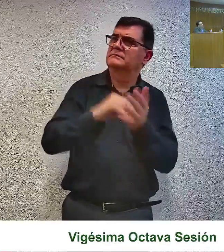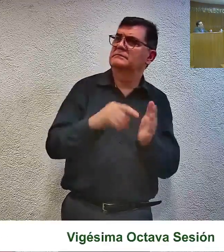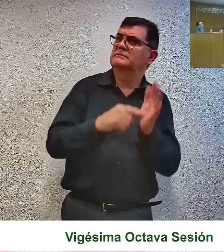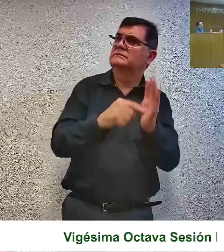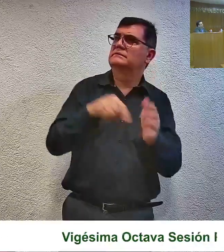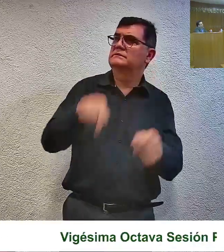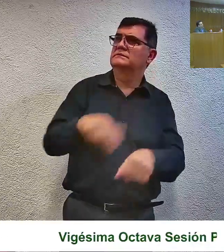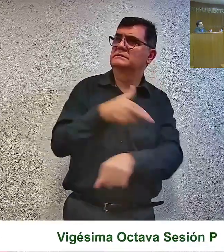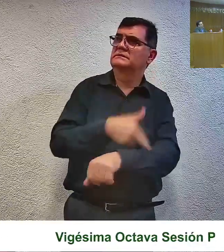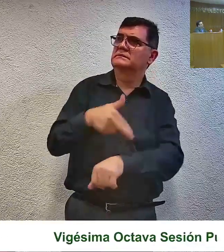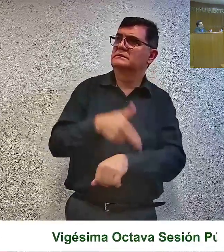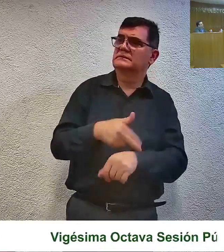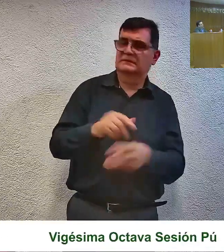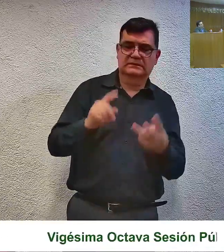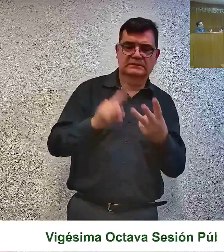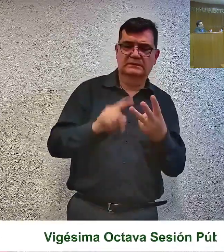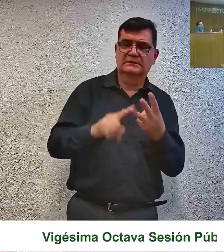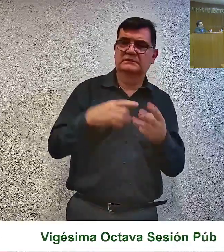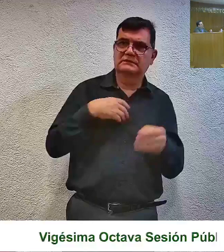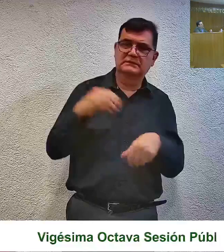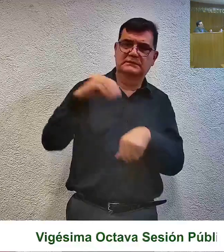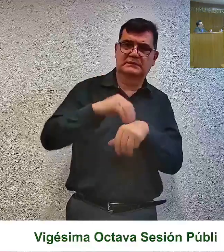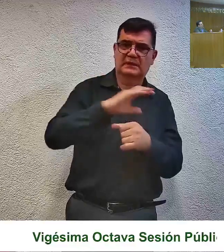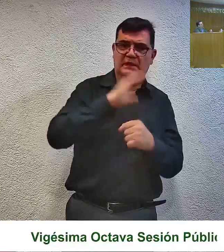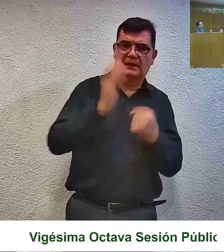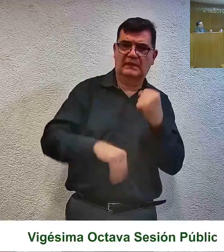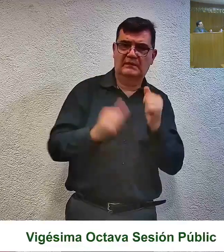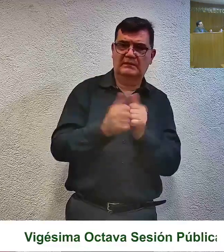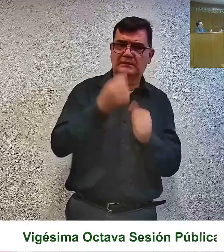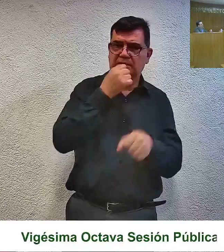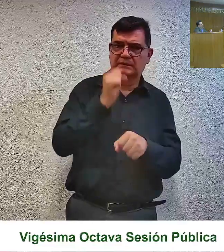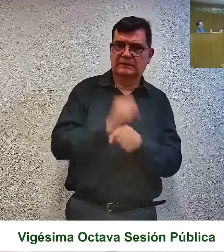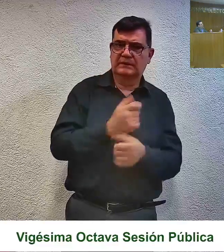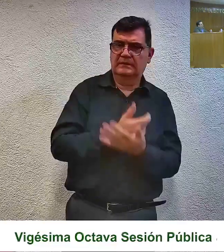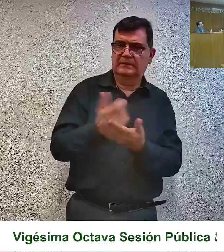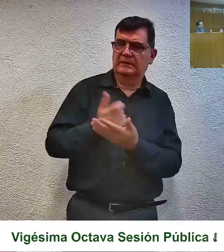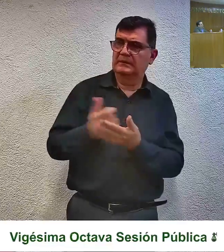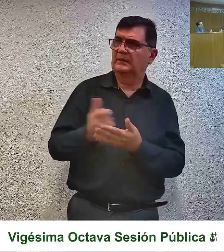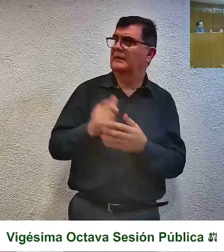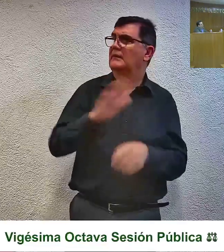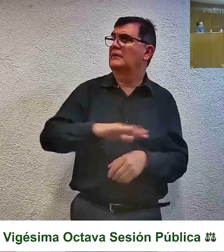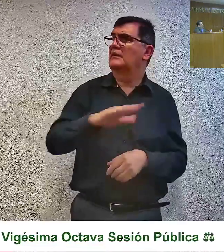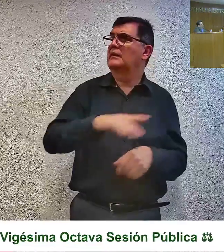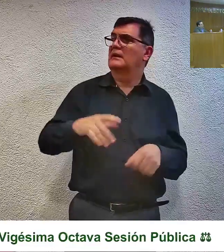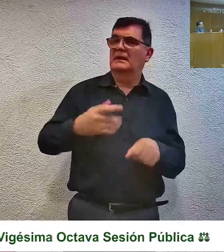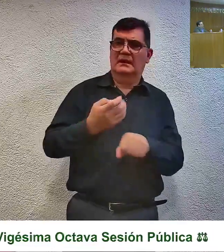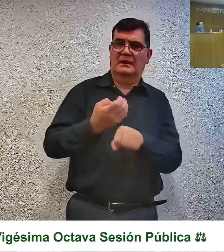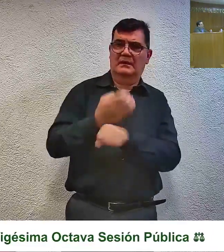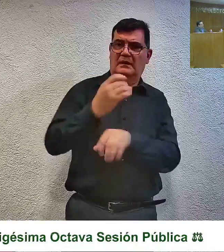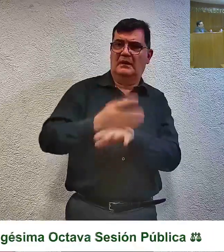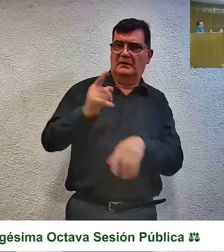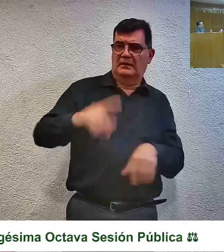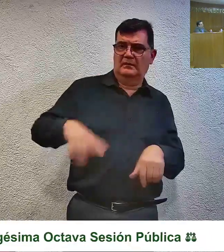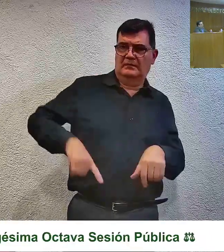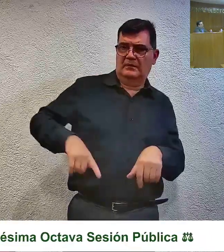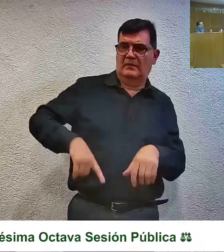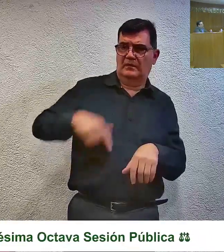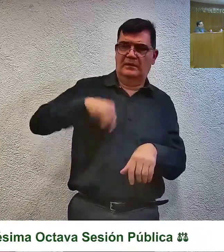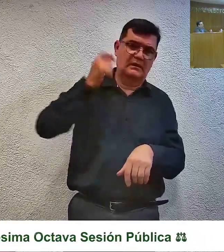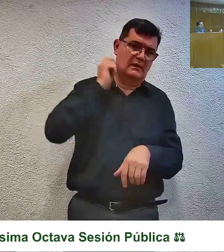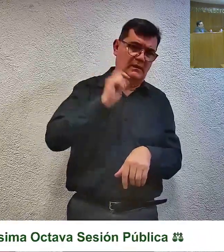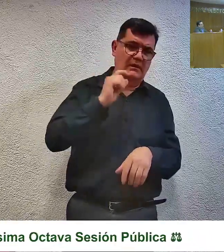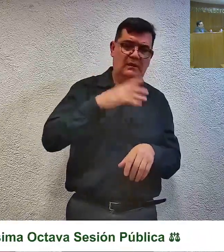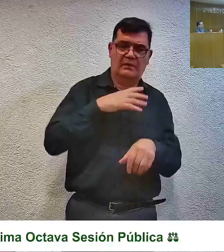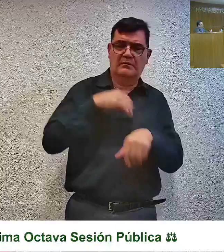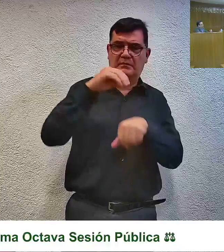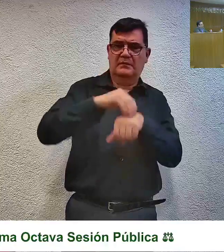esta resolución. Tercero, se conmina a la Secretaría de Finanzas de Administración del Gobierno del Estado de Guerrero para los efectos mandados en